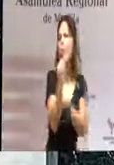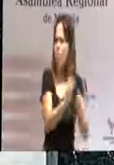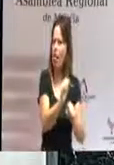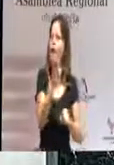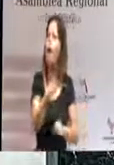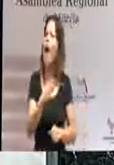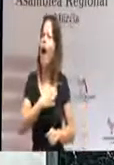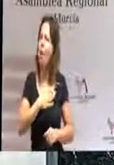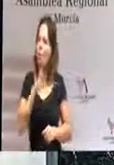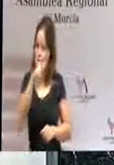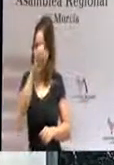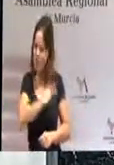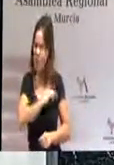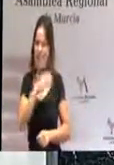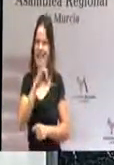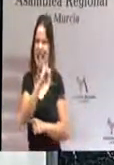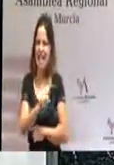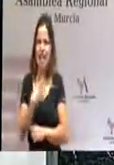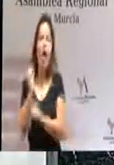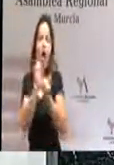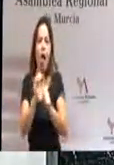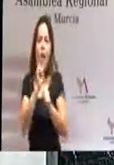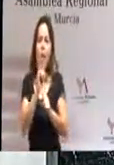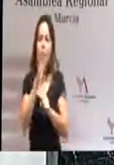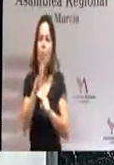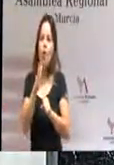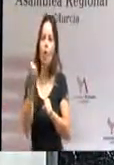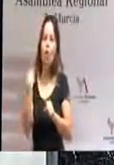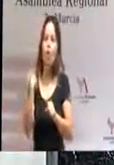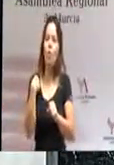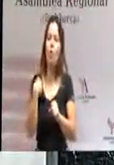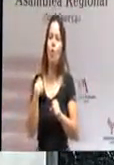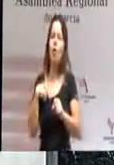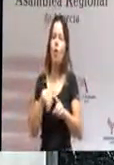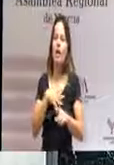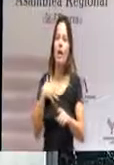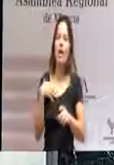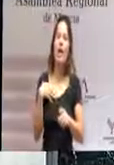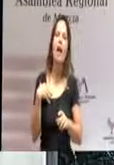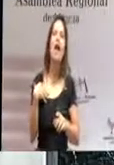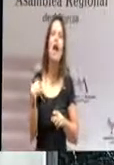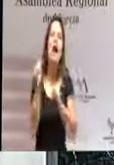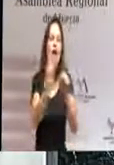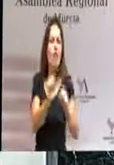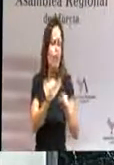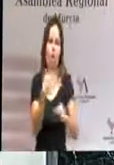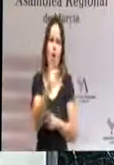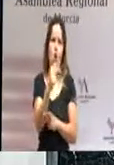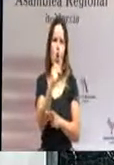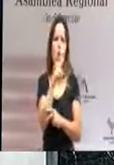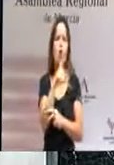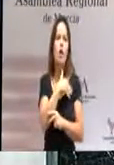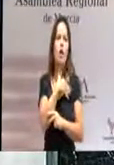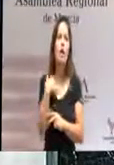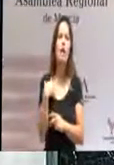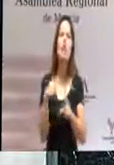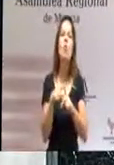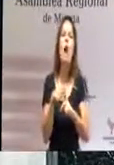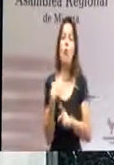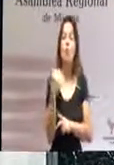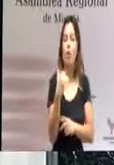usted mismo, señor Sánchez, negándose a eliminar el aforamiento para protegerse de una más que previsible